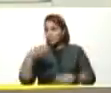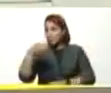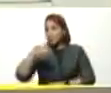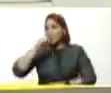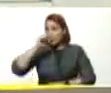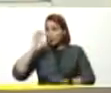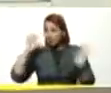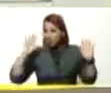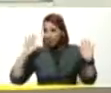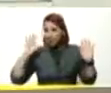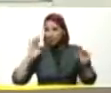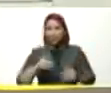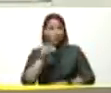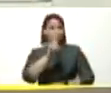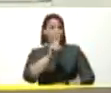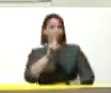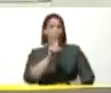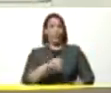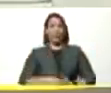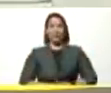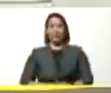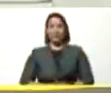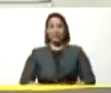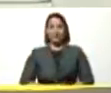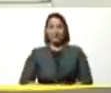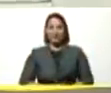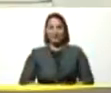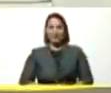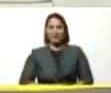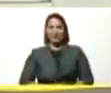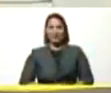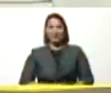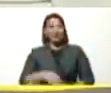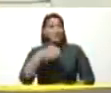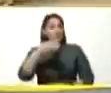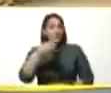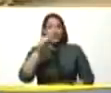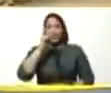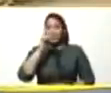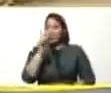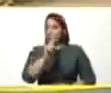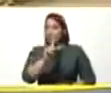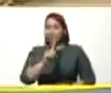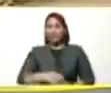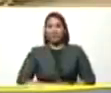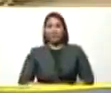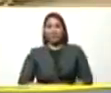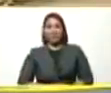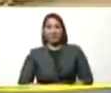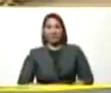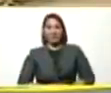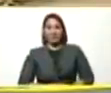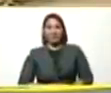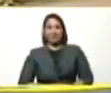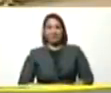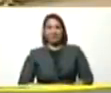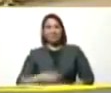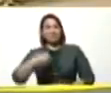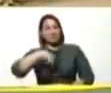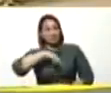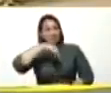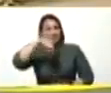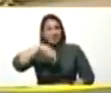mañana? No, dice la vecina, guarapita nada. Bueno, nosotros este